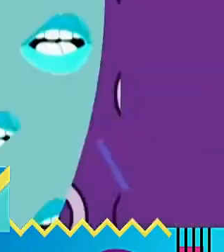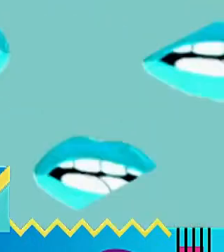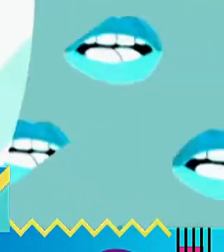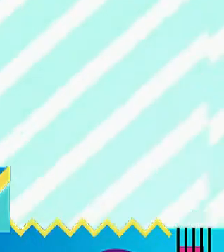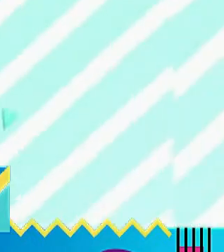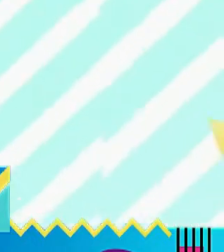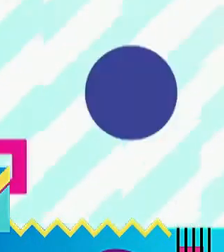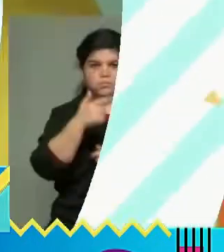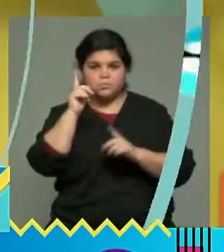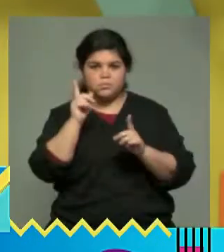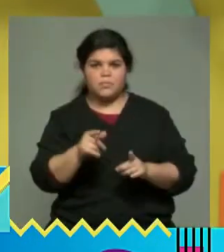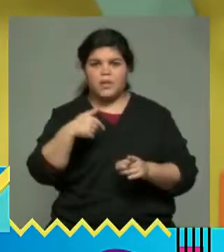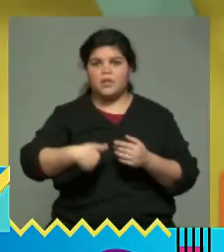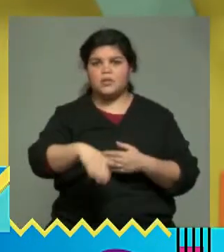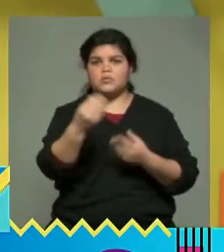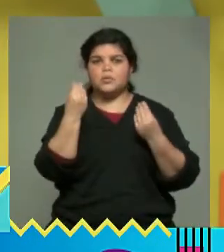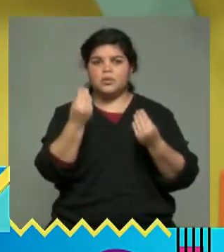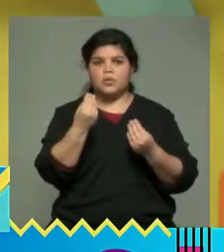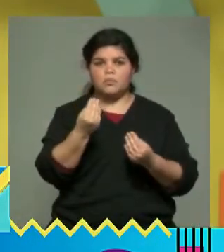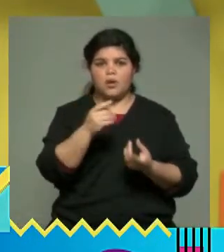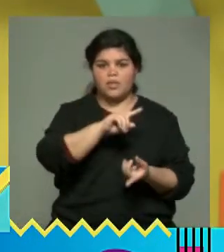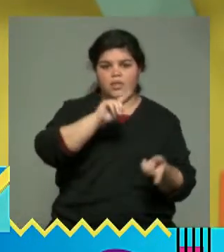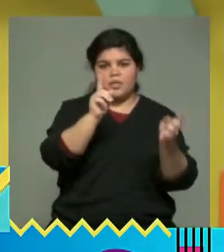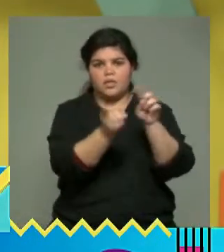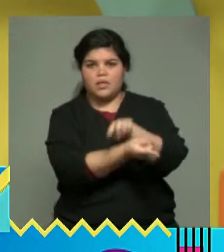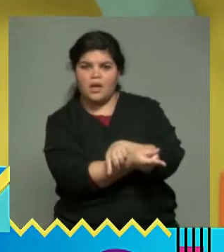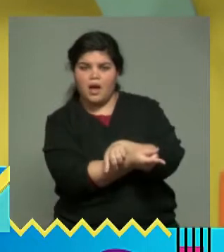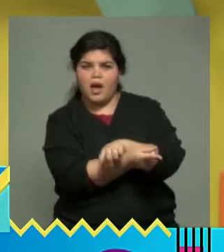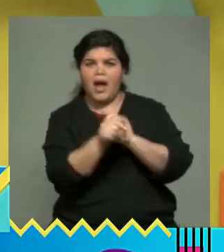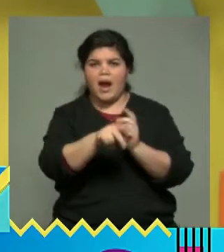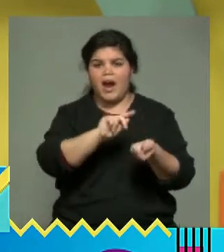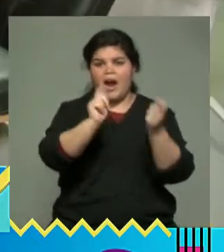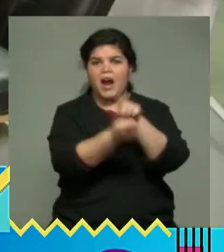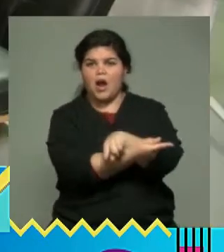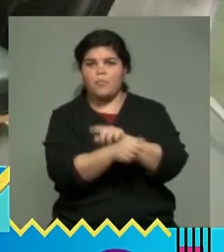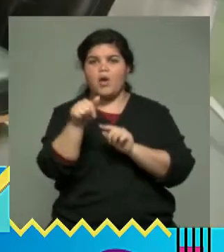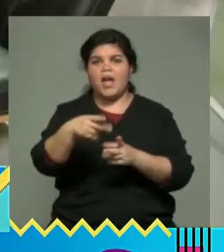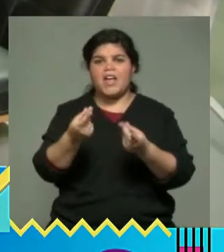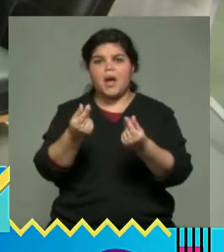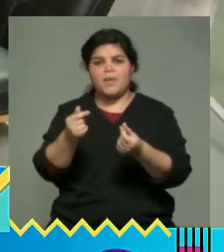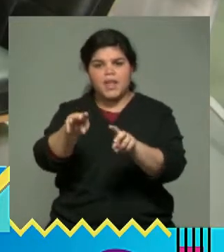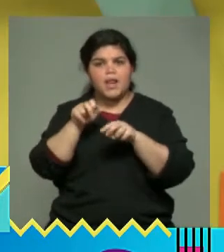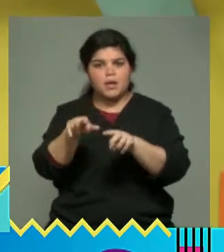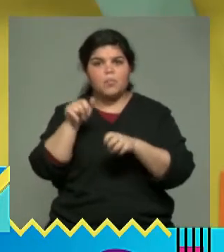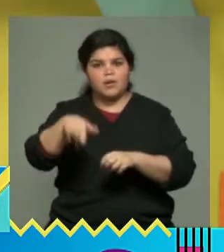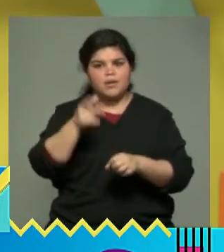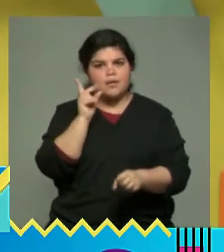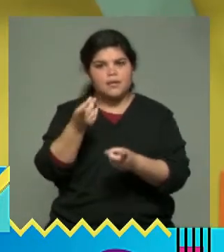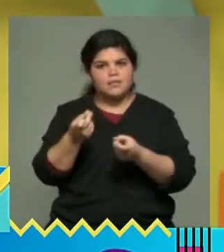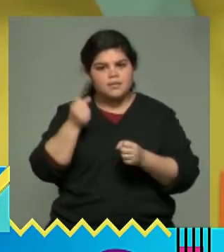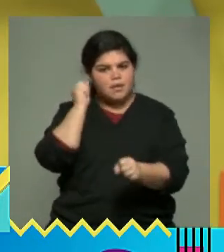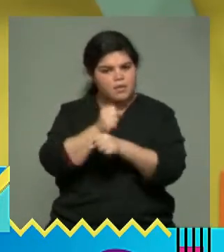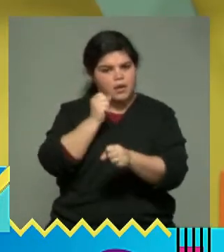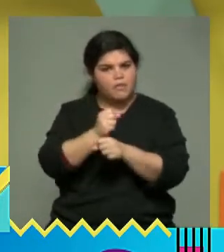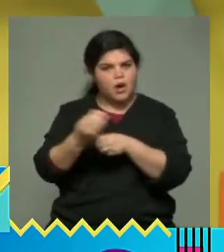cierto?, de lo que implicó el traspaso del feudalismo al capitalismo y una necesidad de poblar y de tener mano de obra para determinado